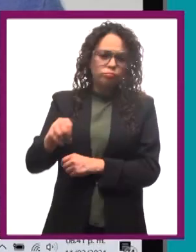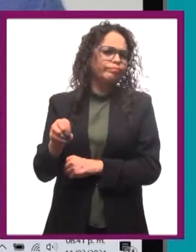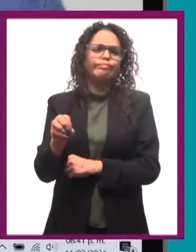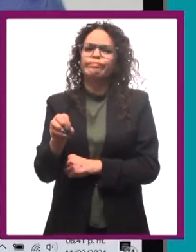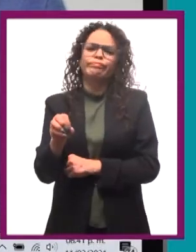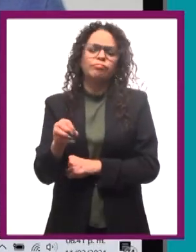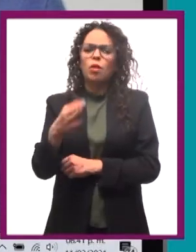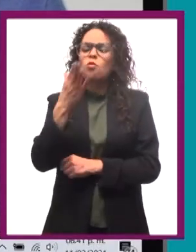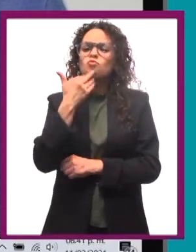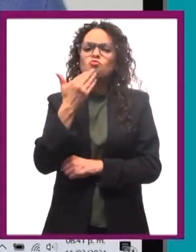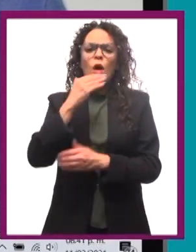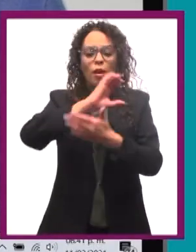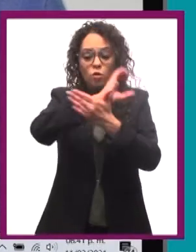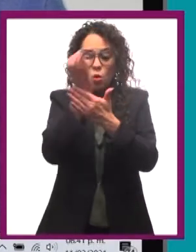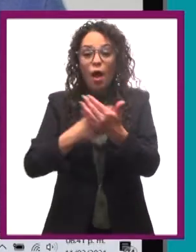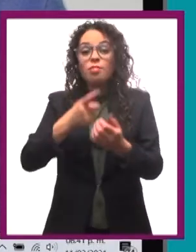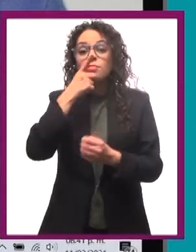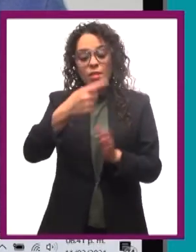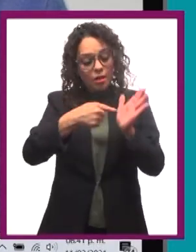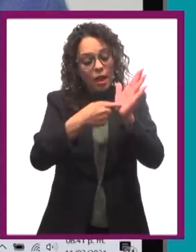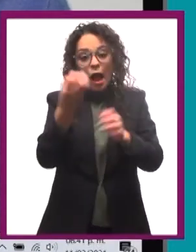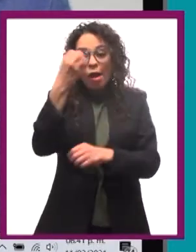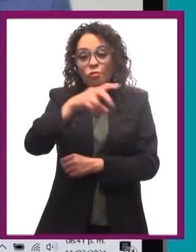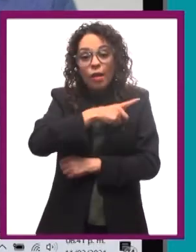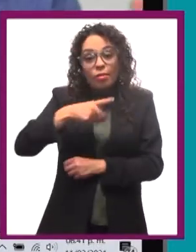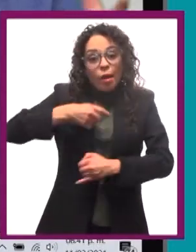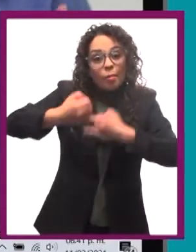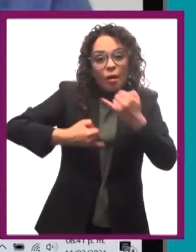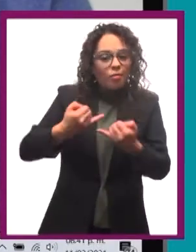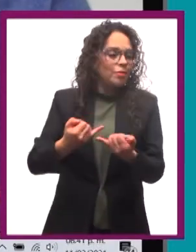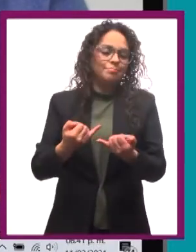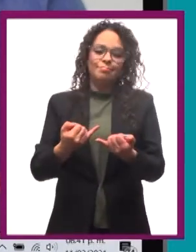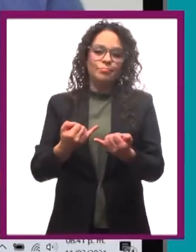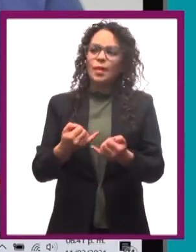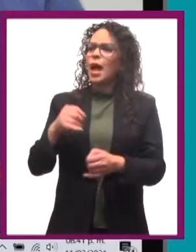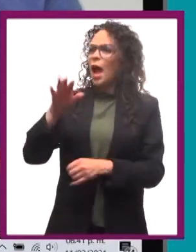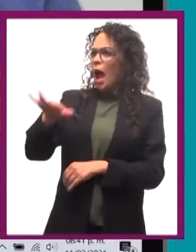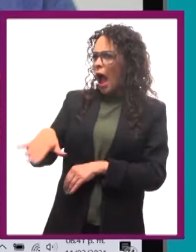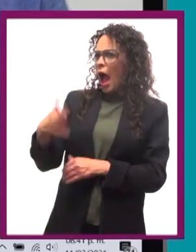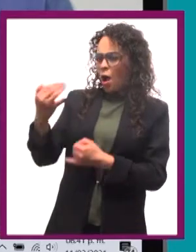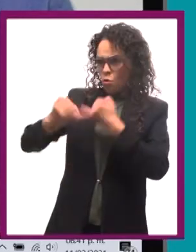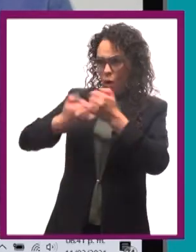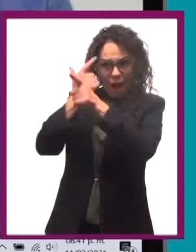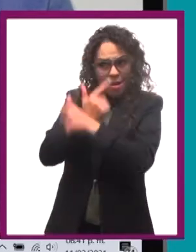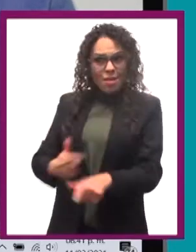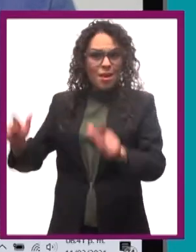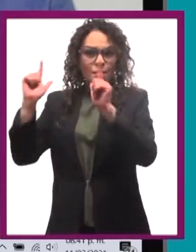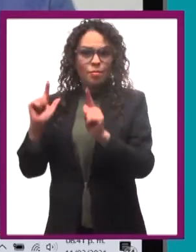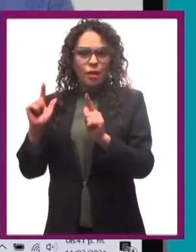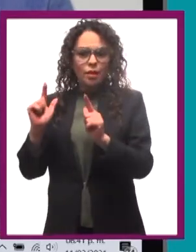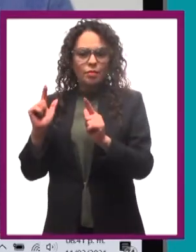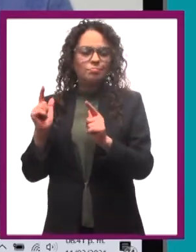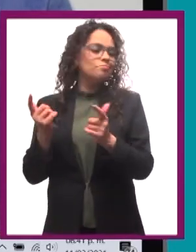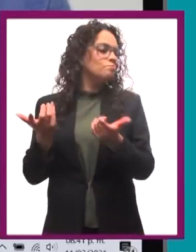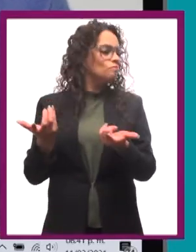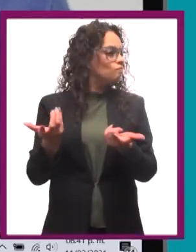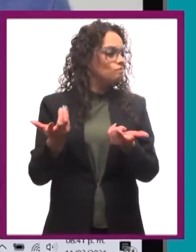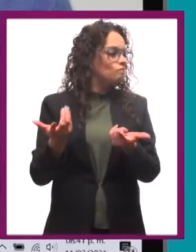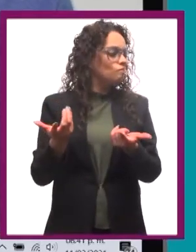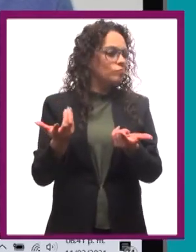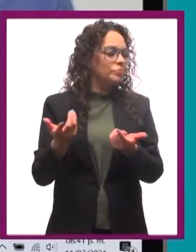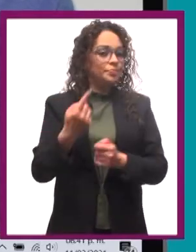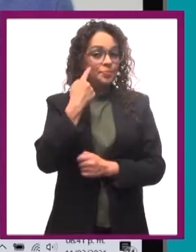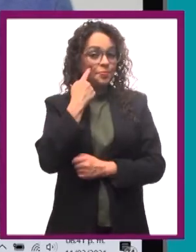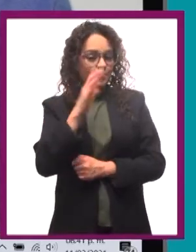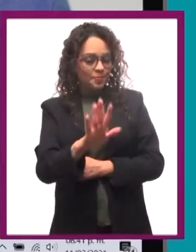No hay un contrato que diga que tenemos que jugar. O sea que el juego es la total libertad. No